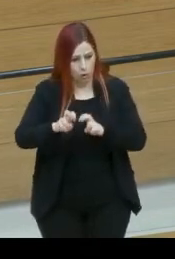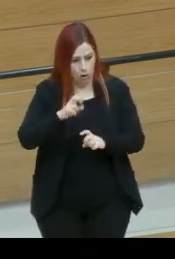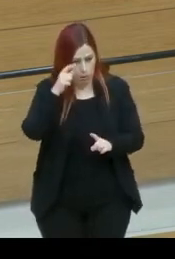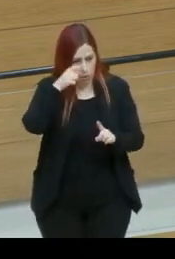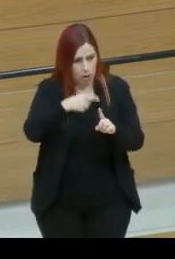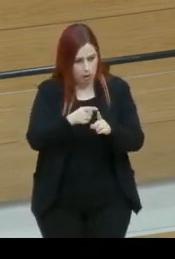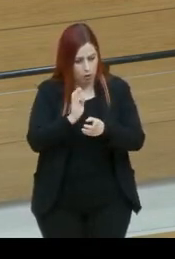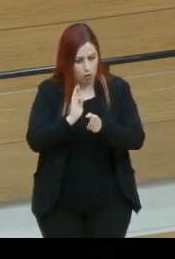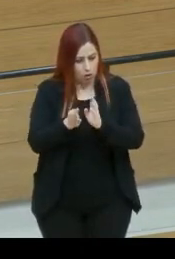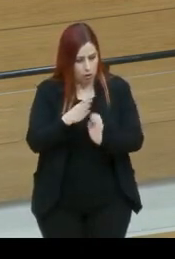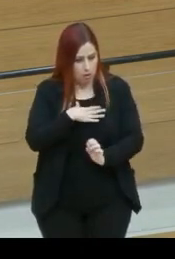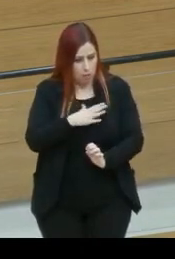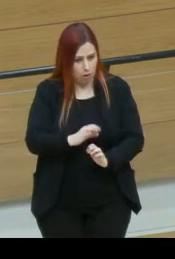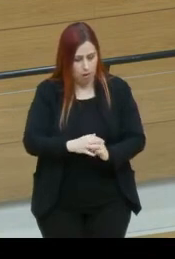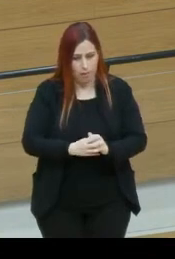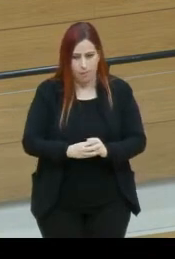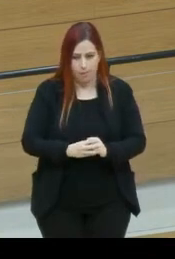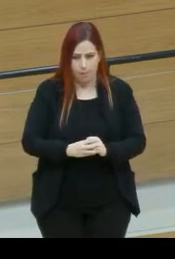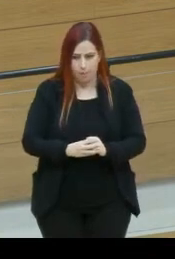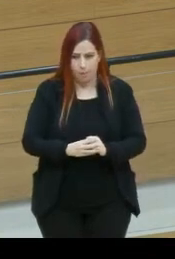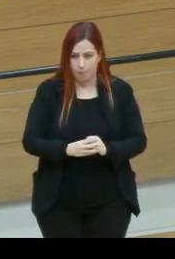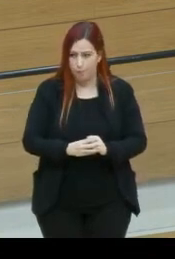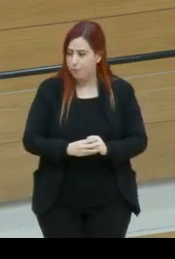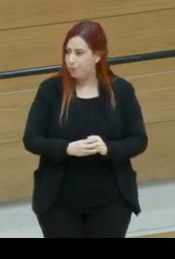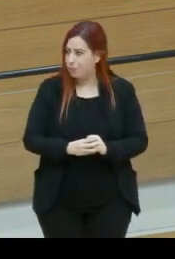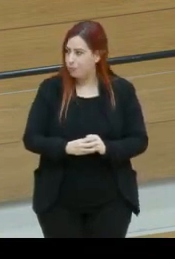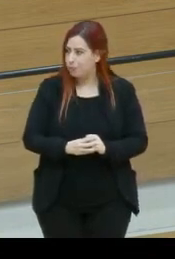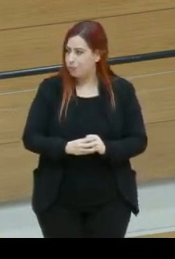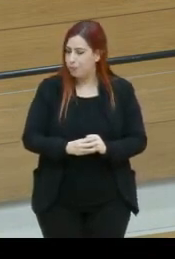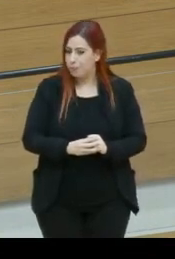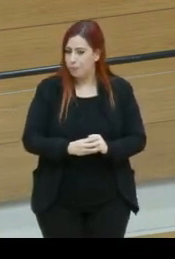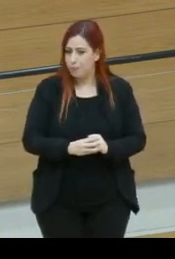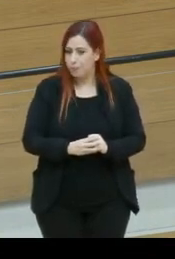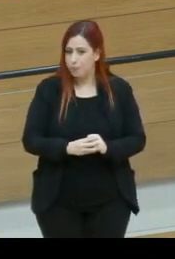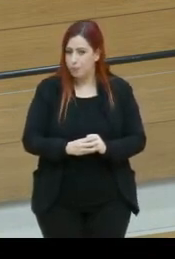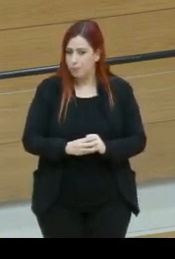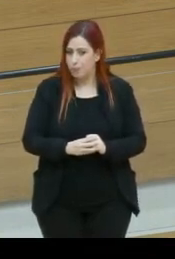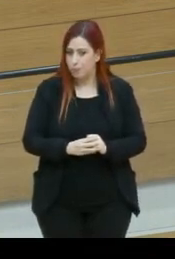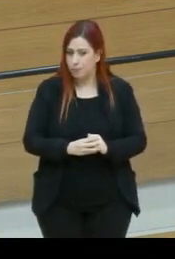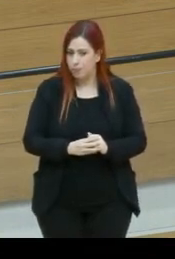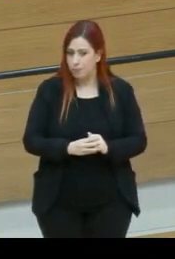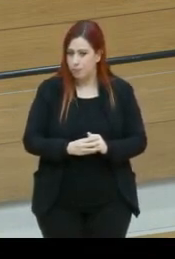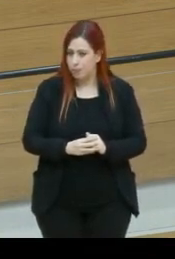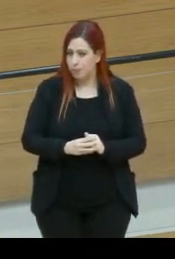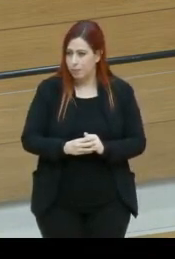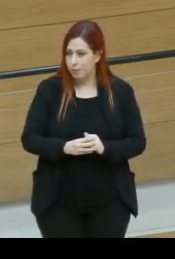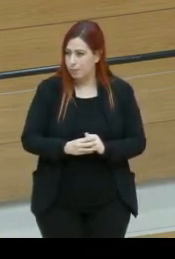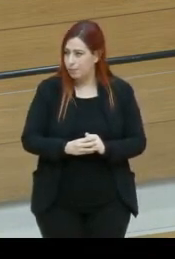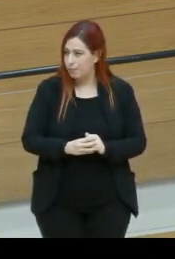para tratar la enfermedad.